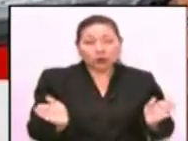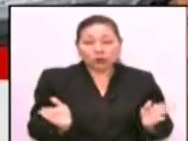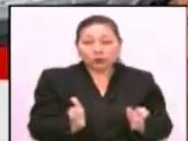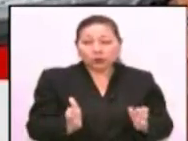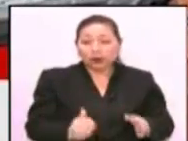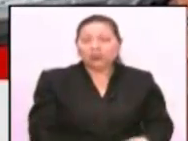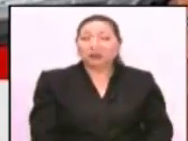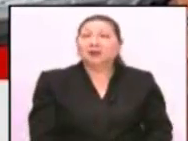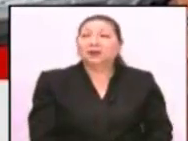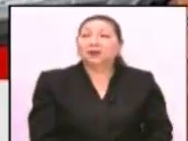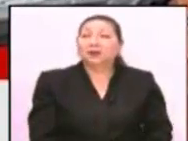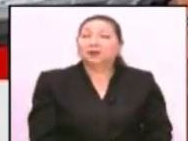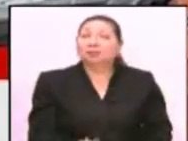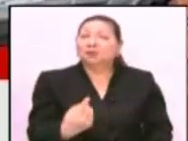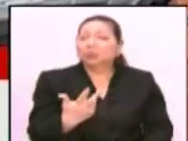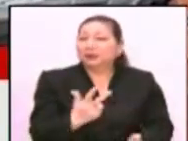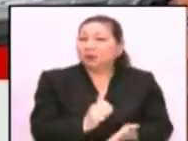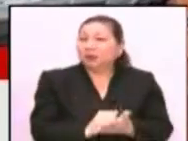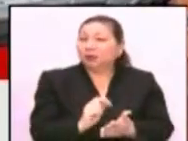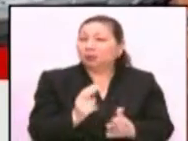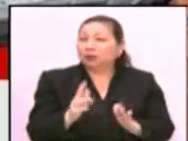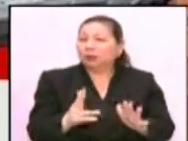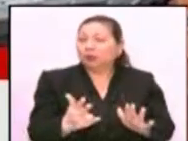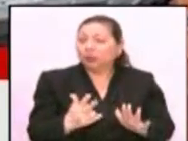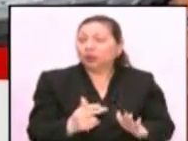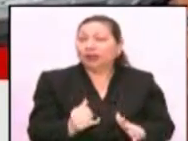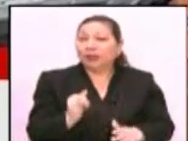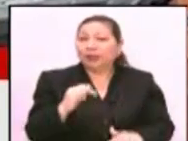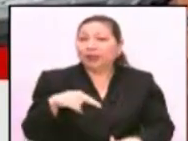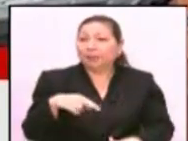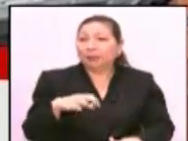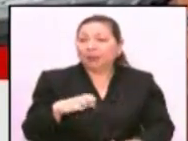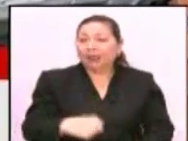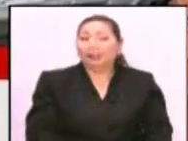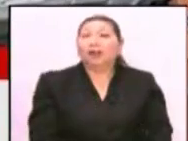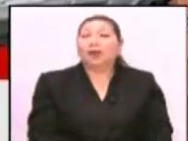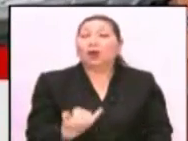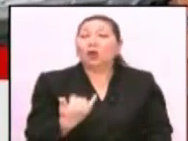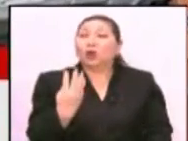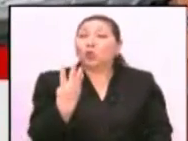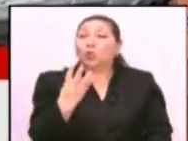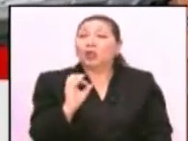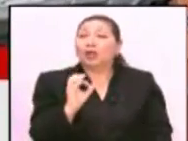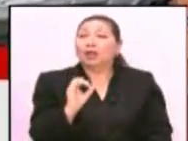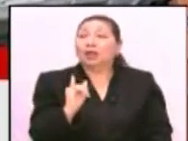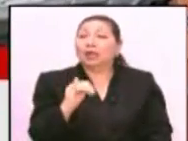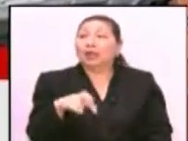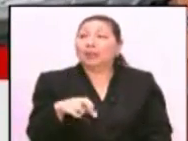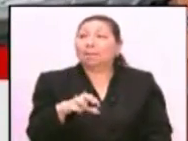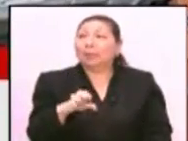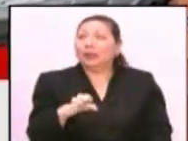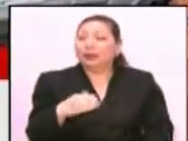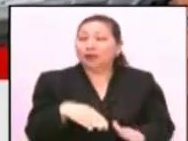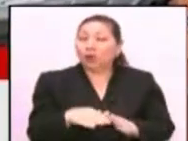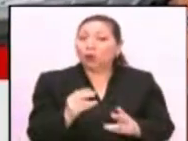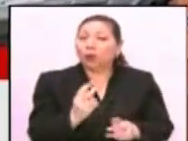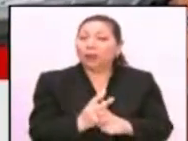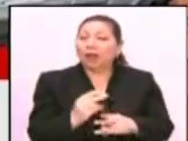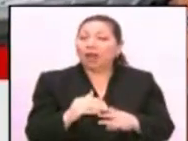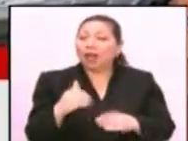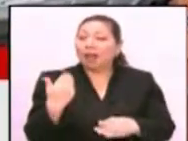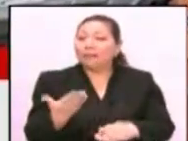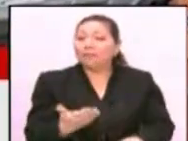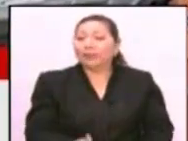pequeñitos que pasan en el primer trimestre de 2018 definitivamente al INPE. Hoy 40 están en manos del INPE, tanto la seguridad interna y la seguridad